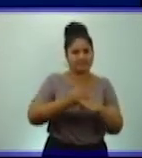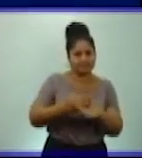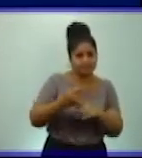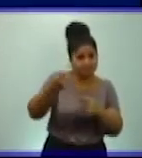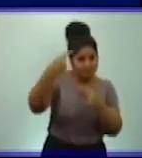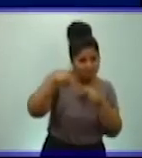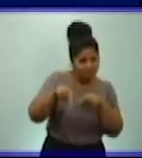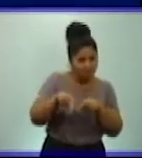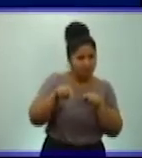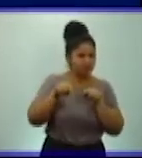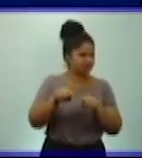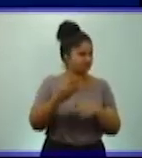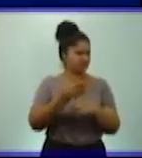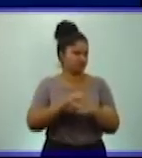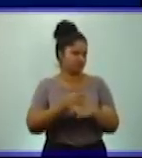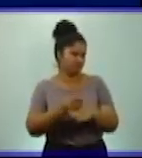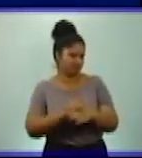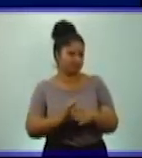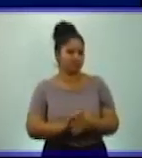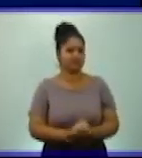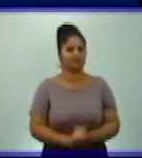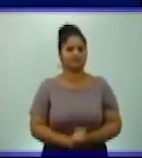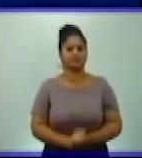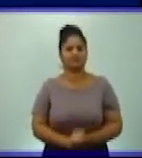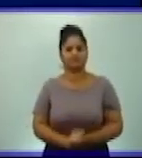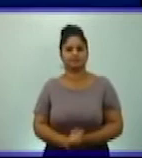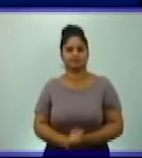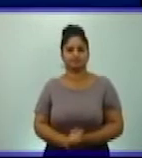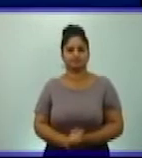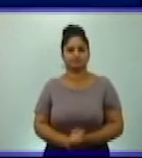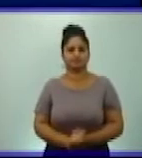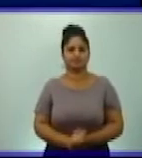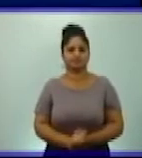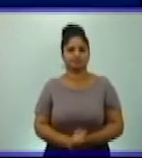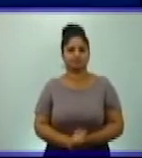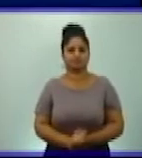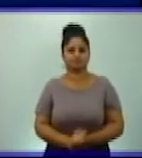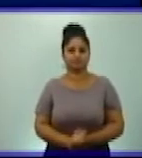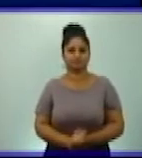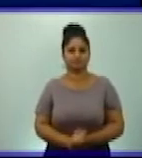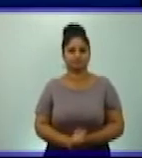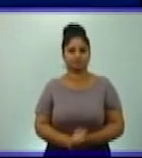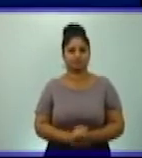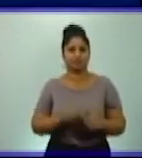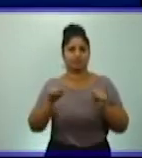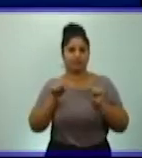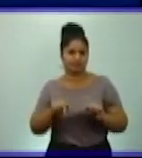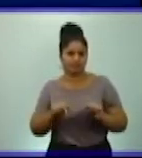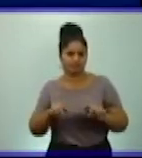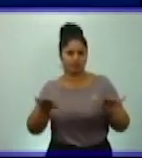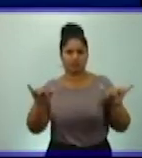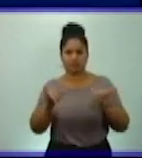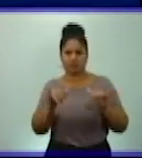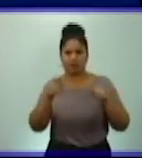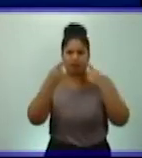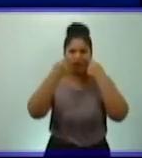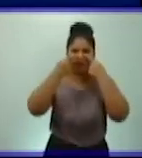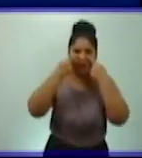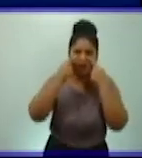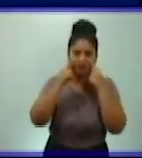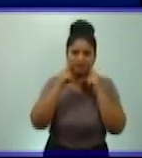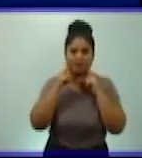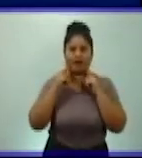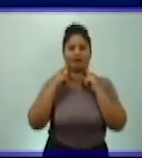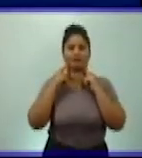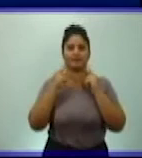autora con esta expresión? Bueno, efectivamente, a las lágrimas, esas lágrimas que vienen de lo más profundo de su